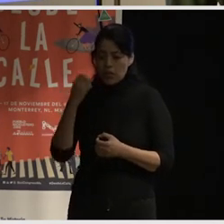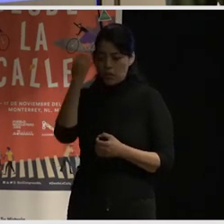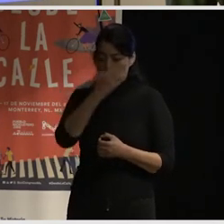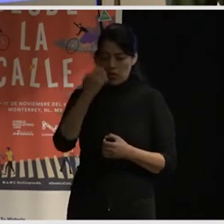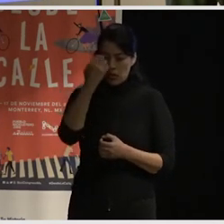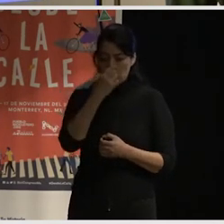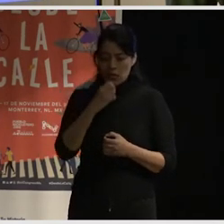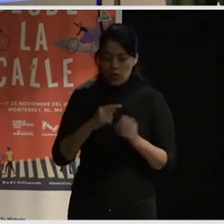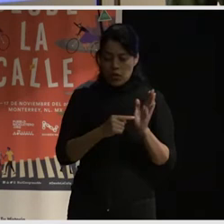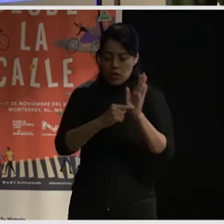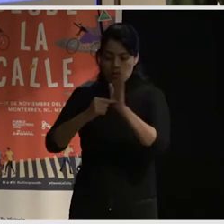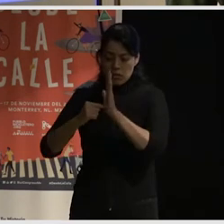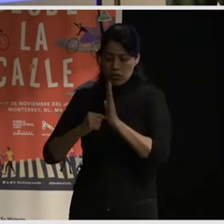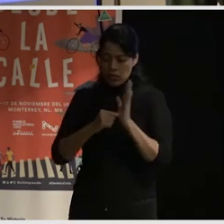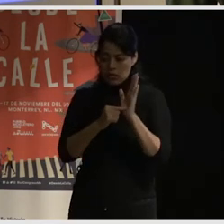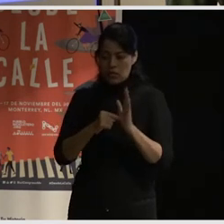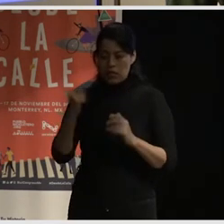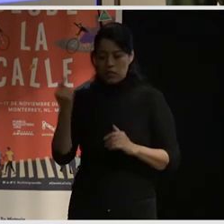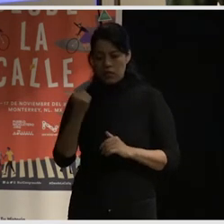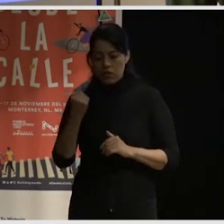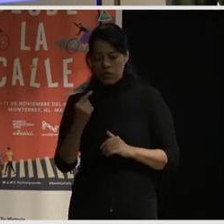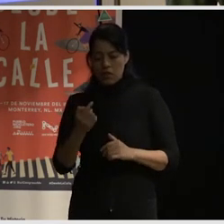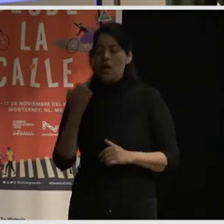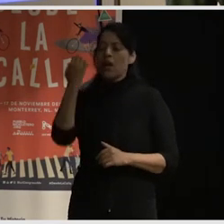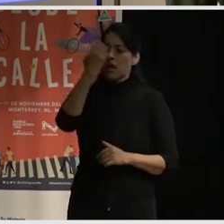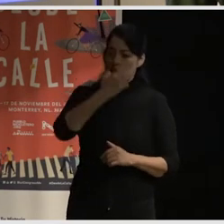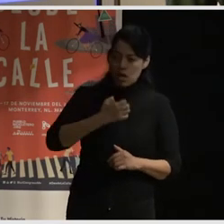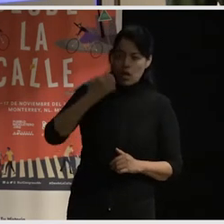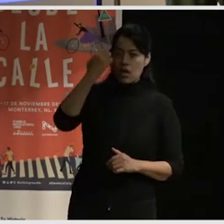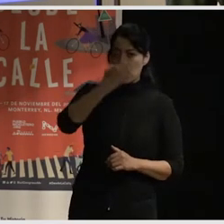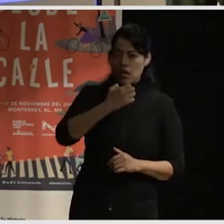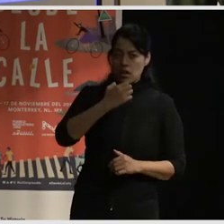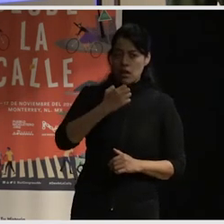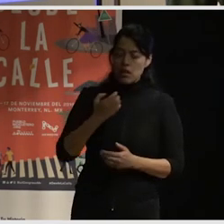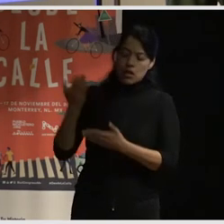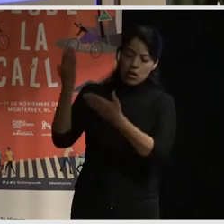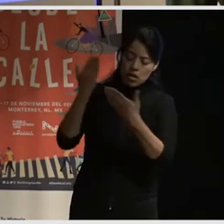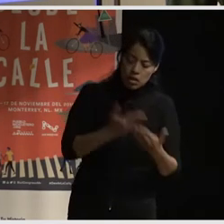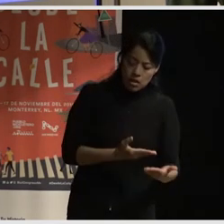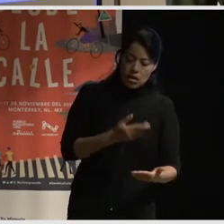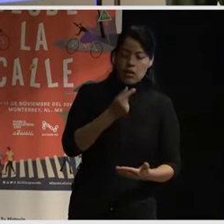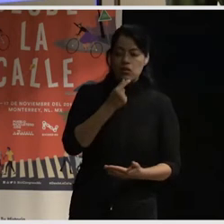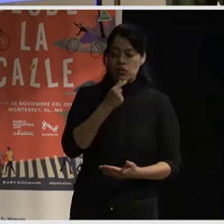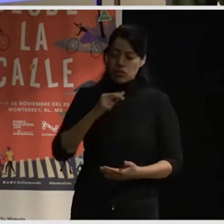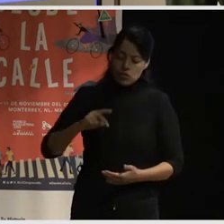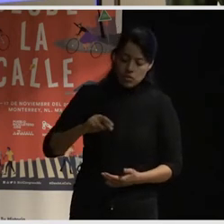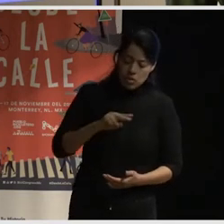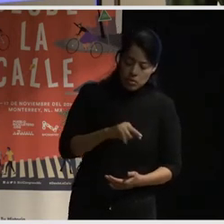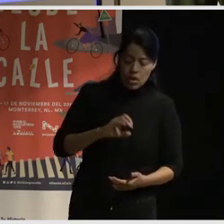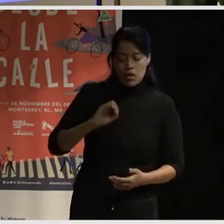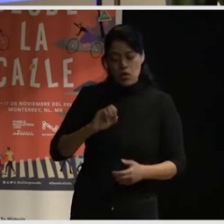promover precisamente que a las escuelas lleguen los niños o caminando o en bicicleta